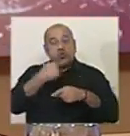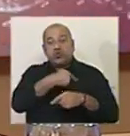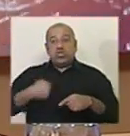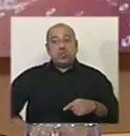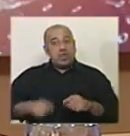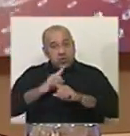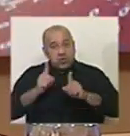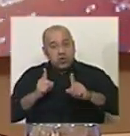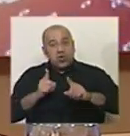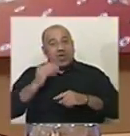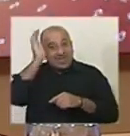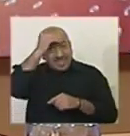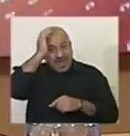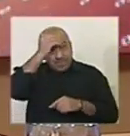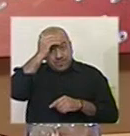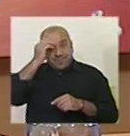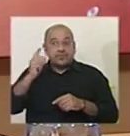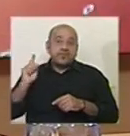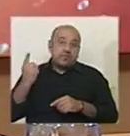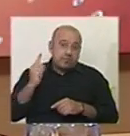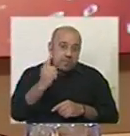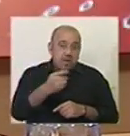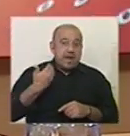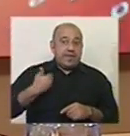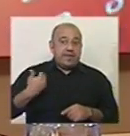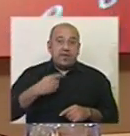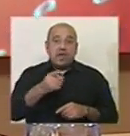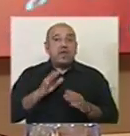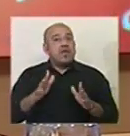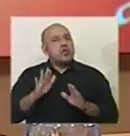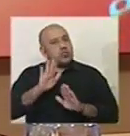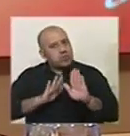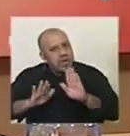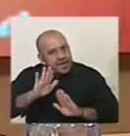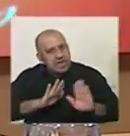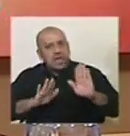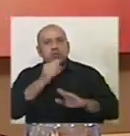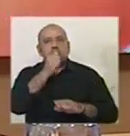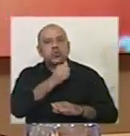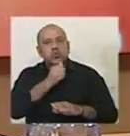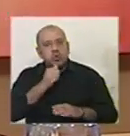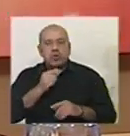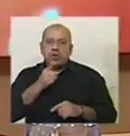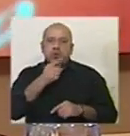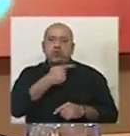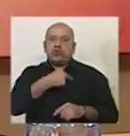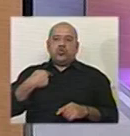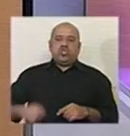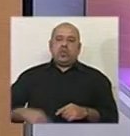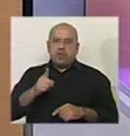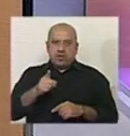fue a Buenos Aires con un mensaje. Trata de arreglar una... No es el final de la